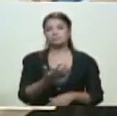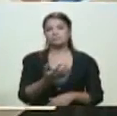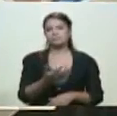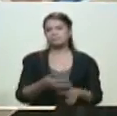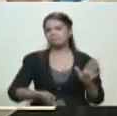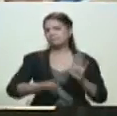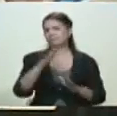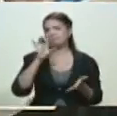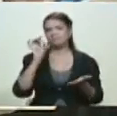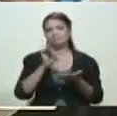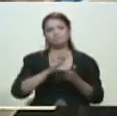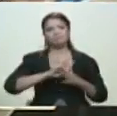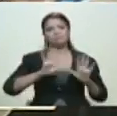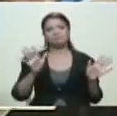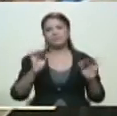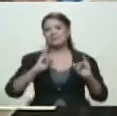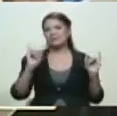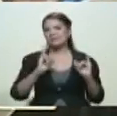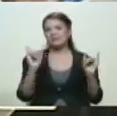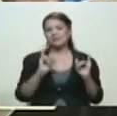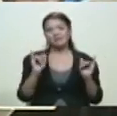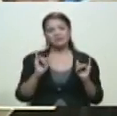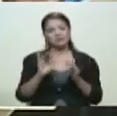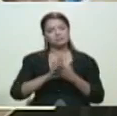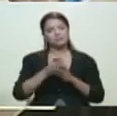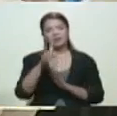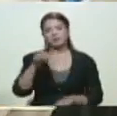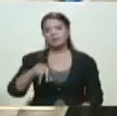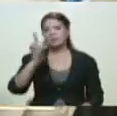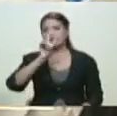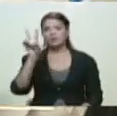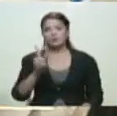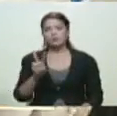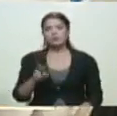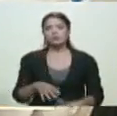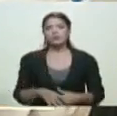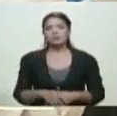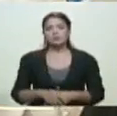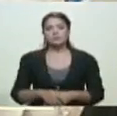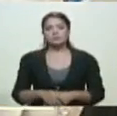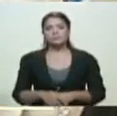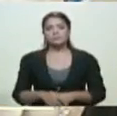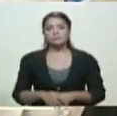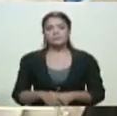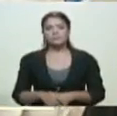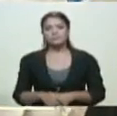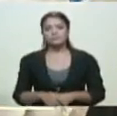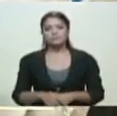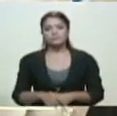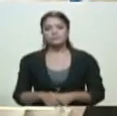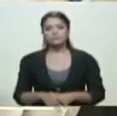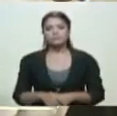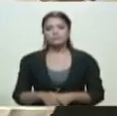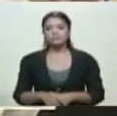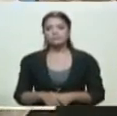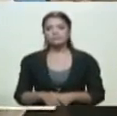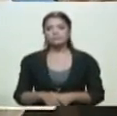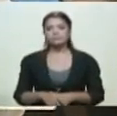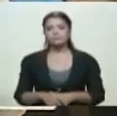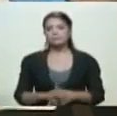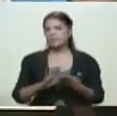votada. Ya basta de impunidad en Venezuela. Está bien votada. Ya no más